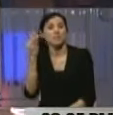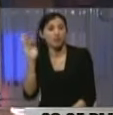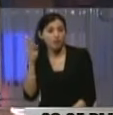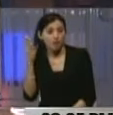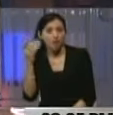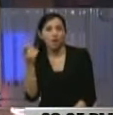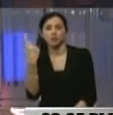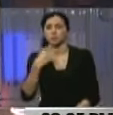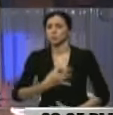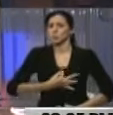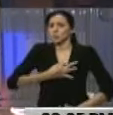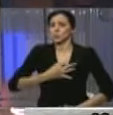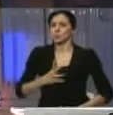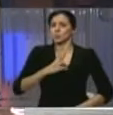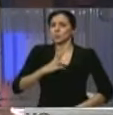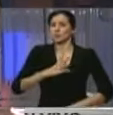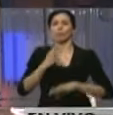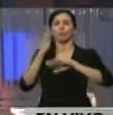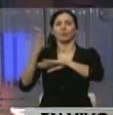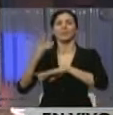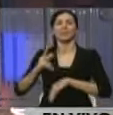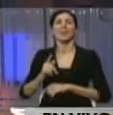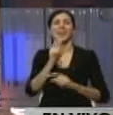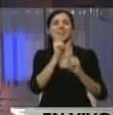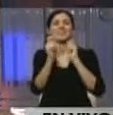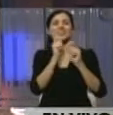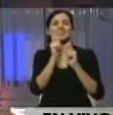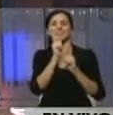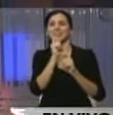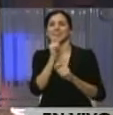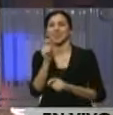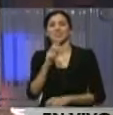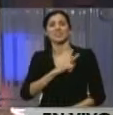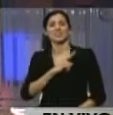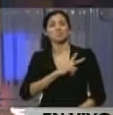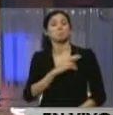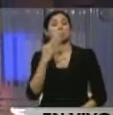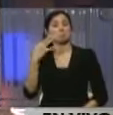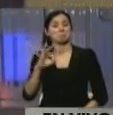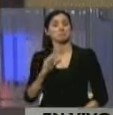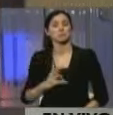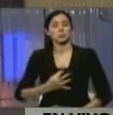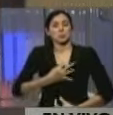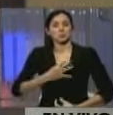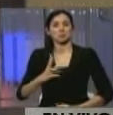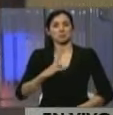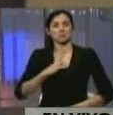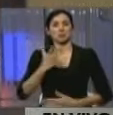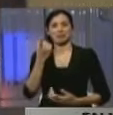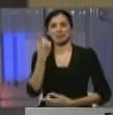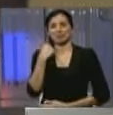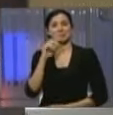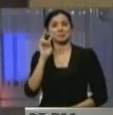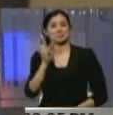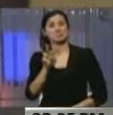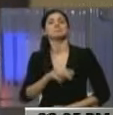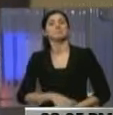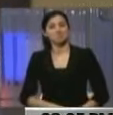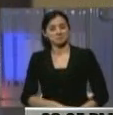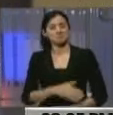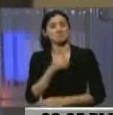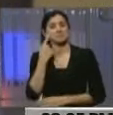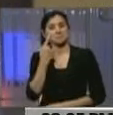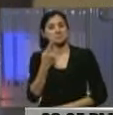puso tremenda pinta y fue una entrevista en Venevisión, ayer o el sábado. Tremenda pinta, ¿vale? ¿Ah? Una buena